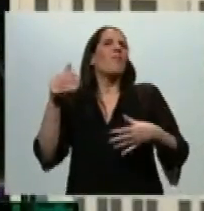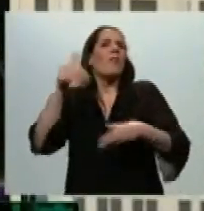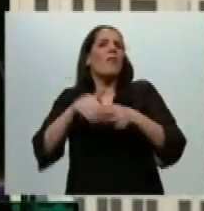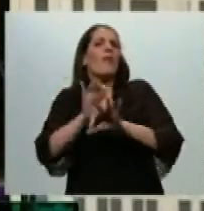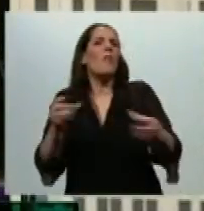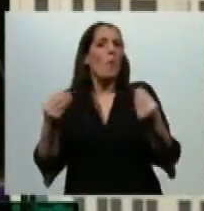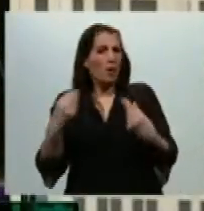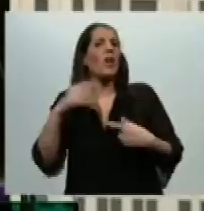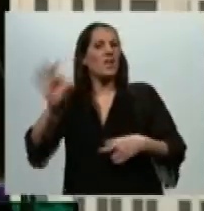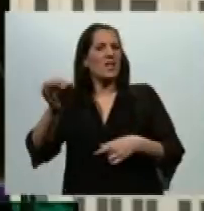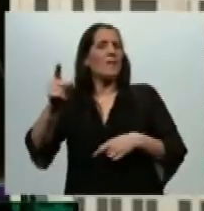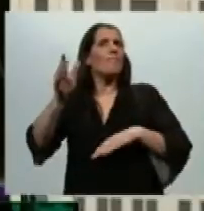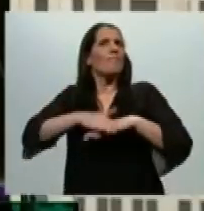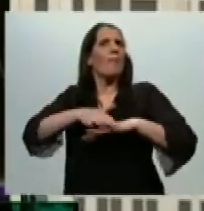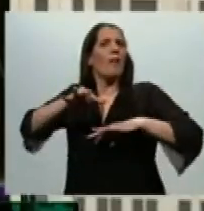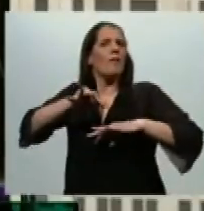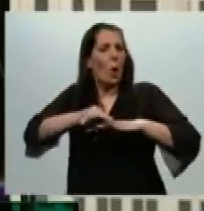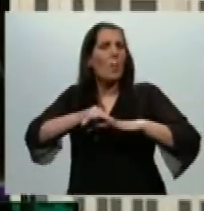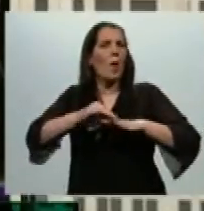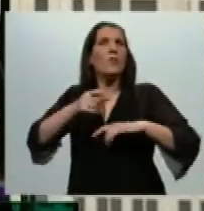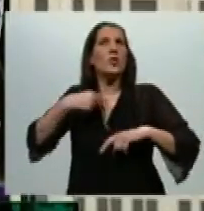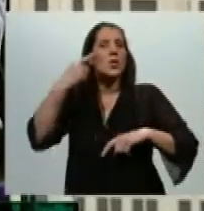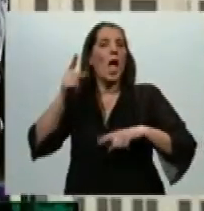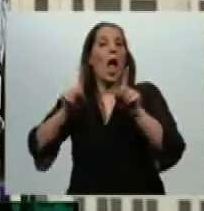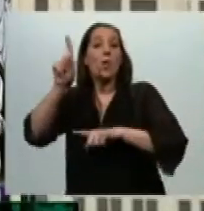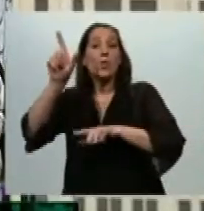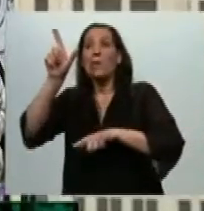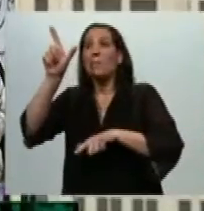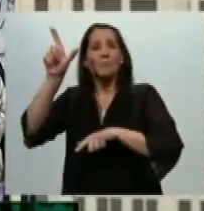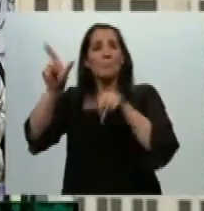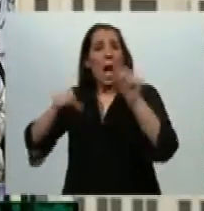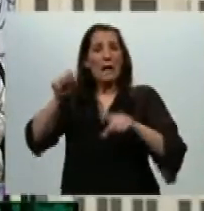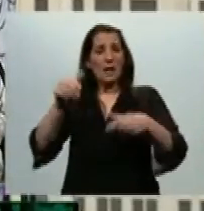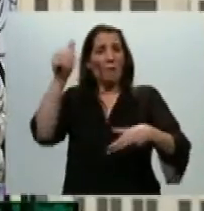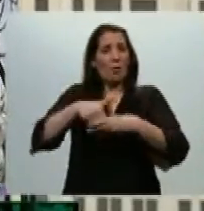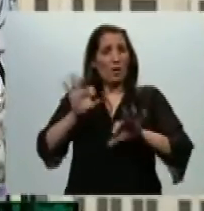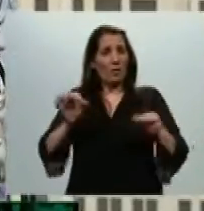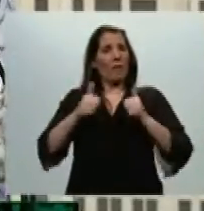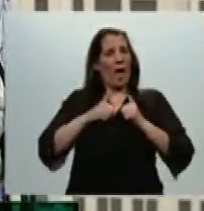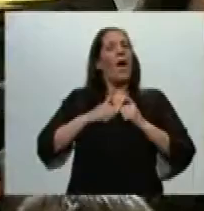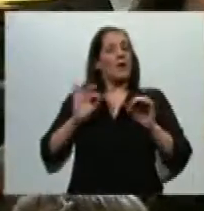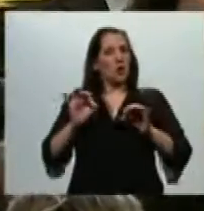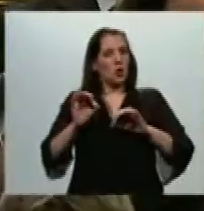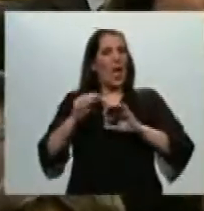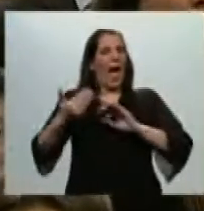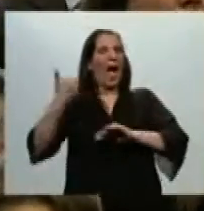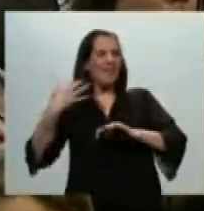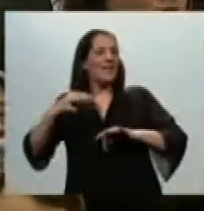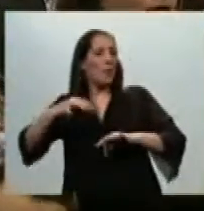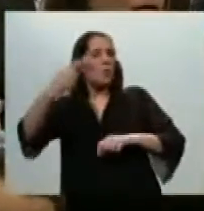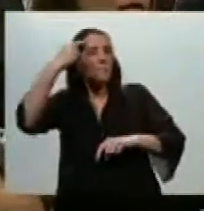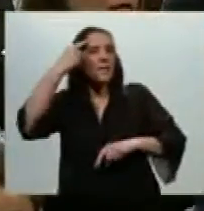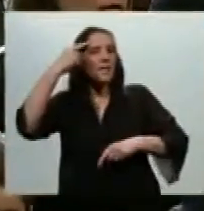déjenme decirles que muchos creían que muchos de los que se abstuvieron iban a votar en forma negativa y no votaron en